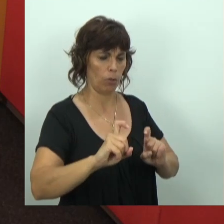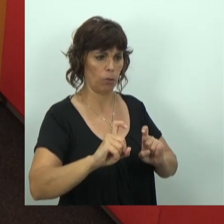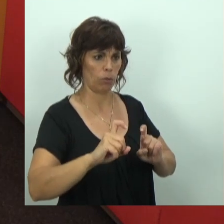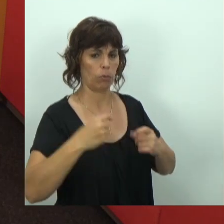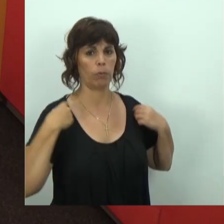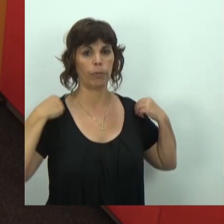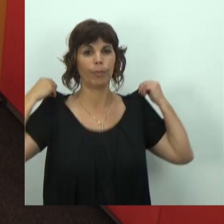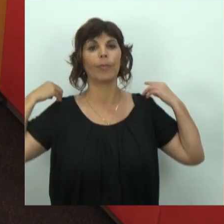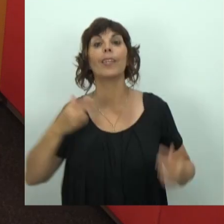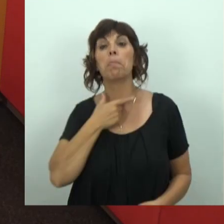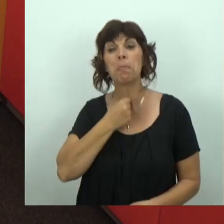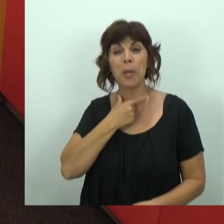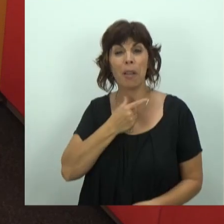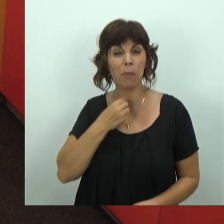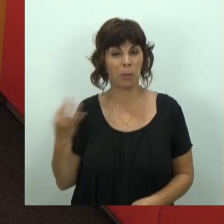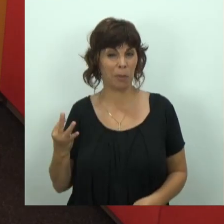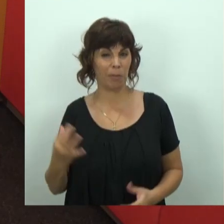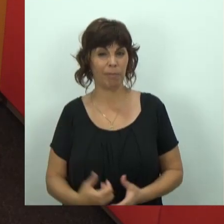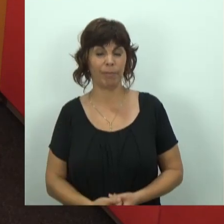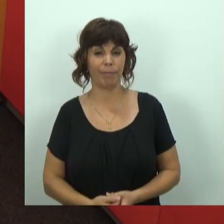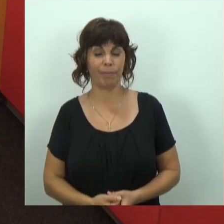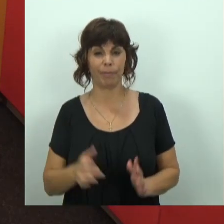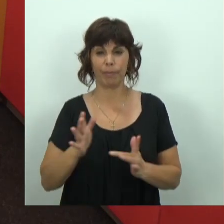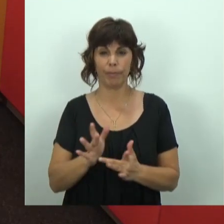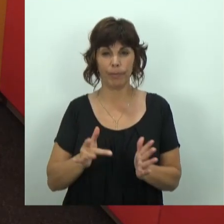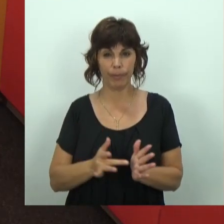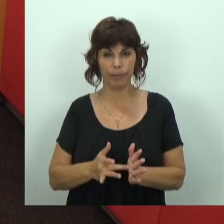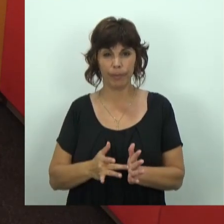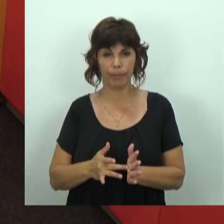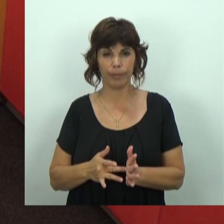¿Sabes qué es gracioso, querido oyente? Que Jesucristo